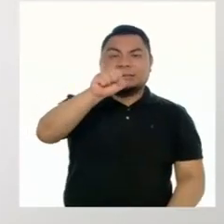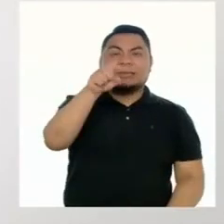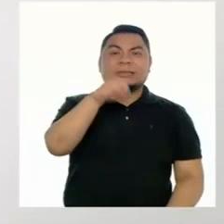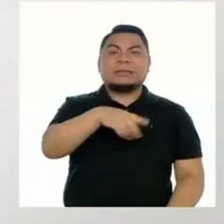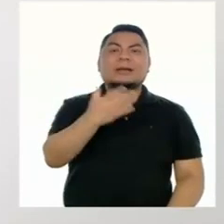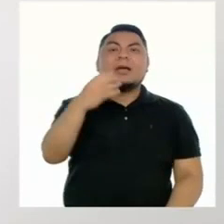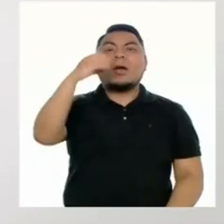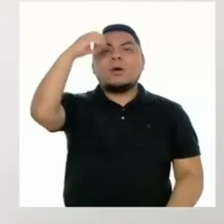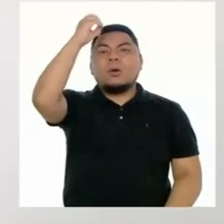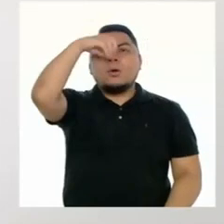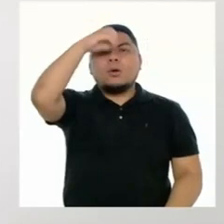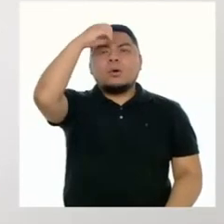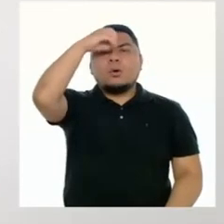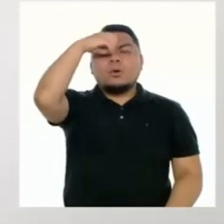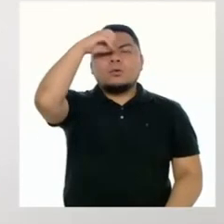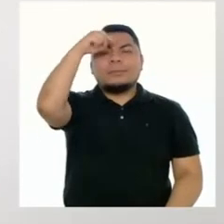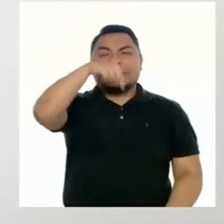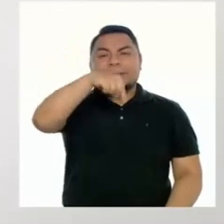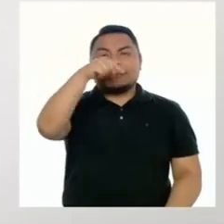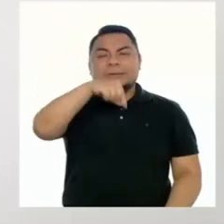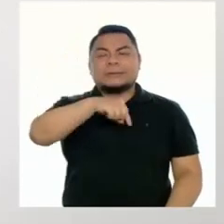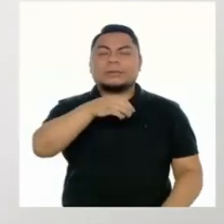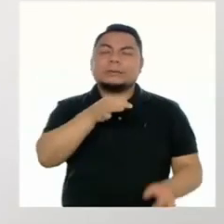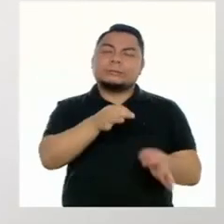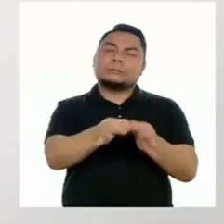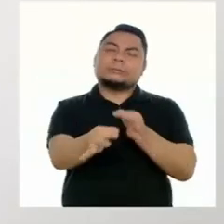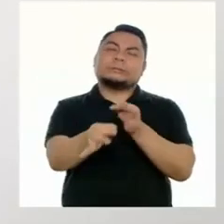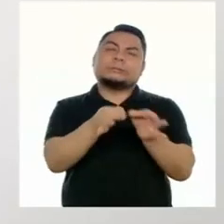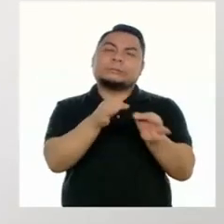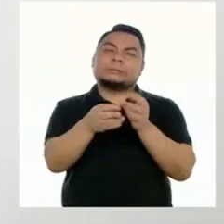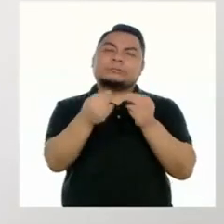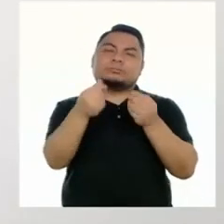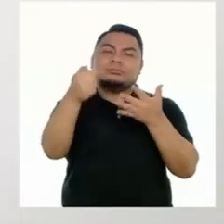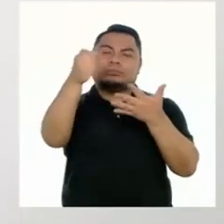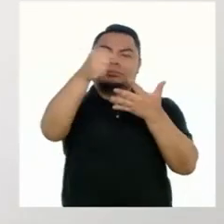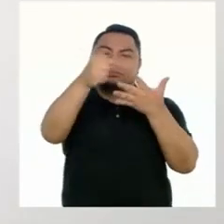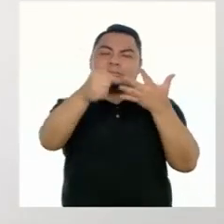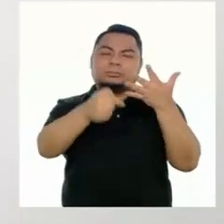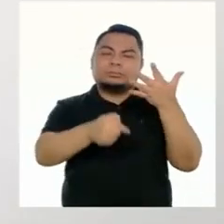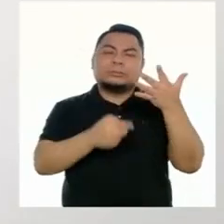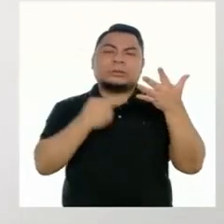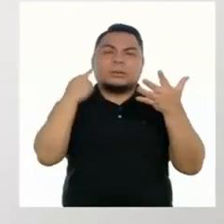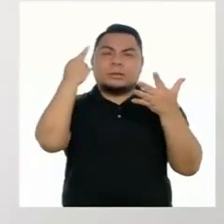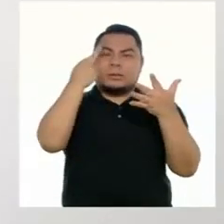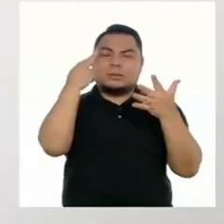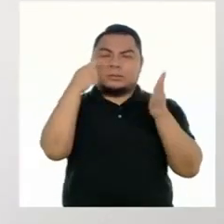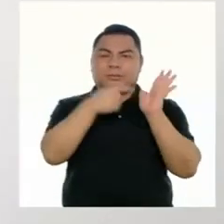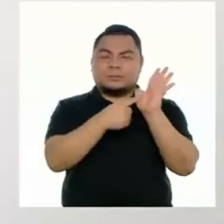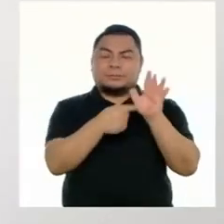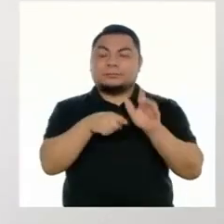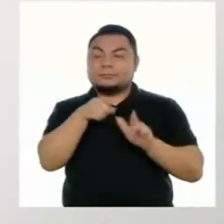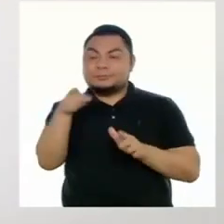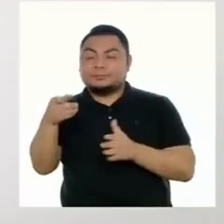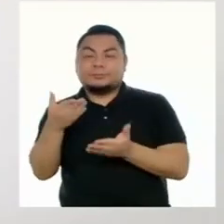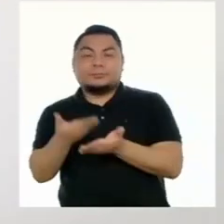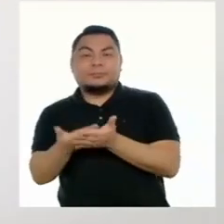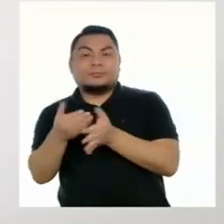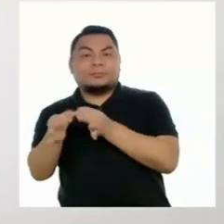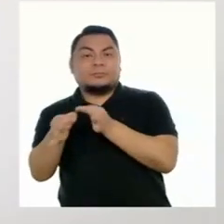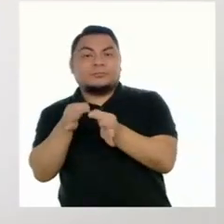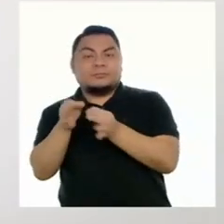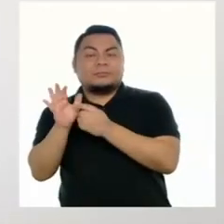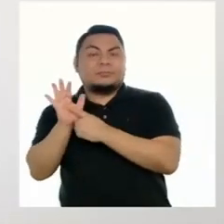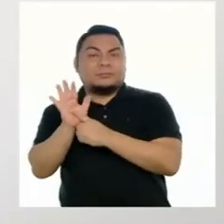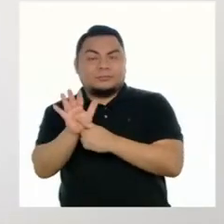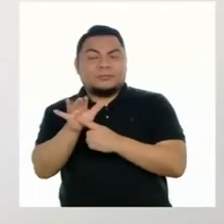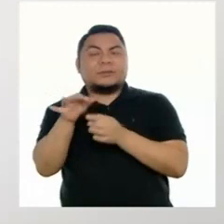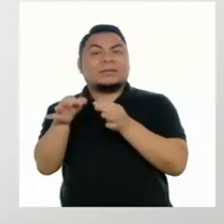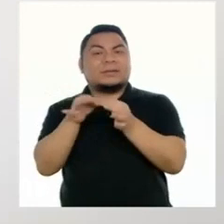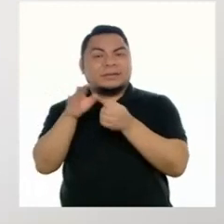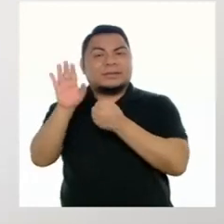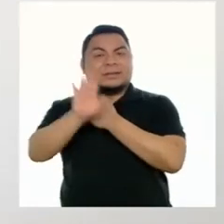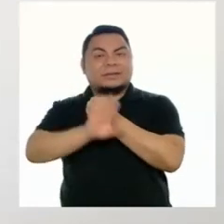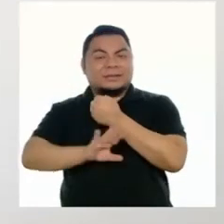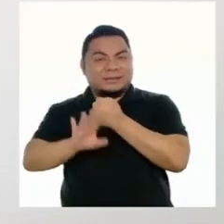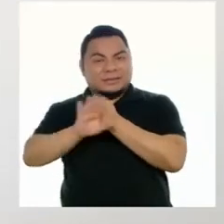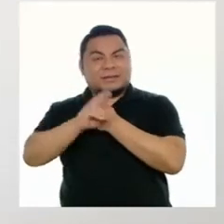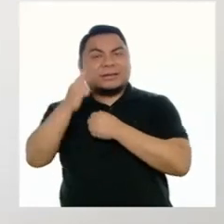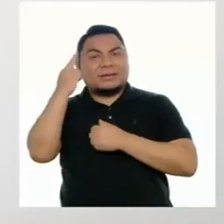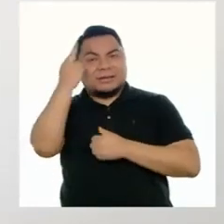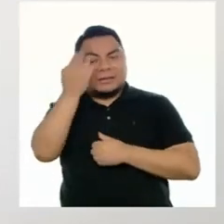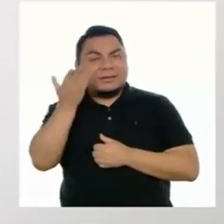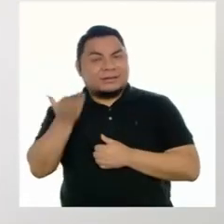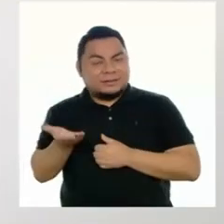opinión que se defiende con una serie de razones, mientras que los argumentos son esas razones que la